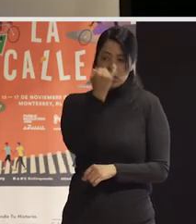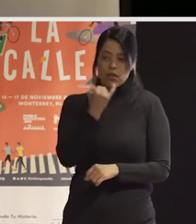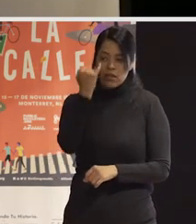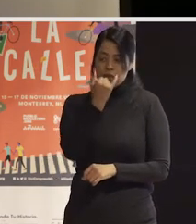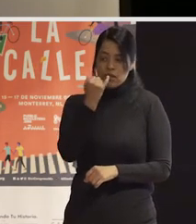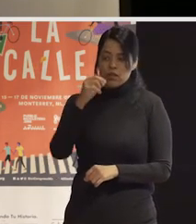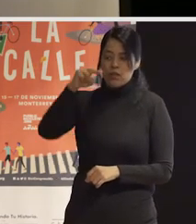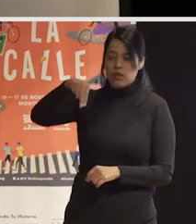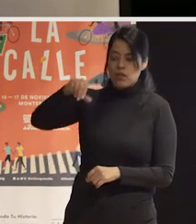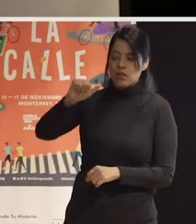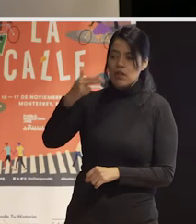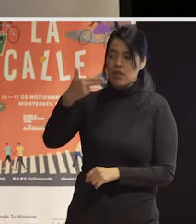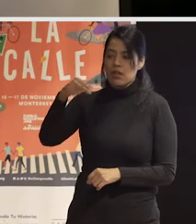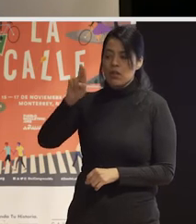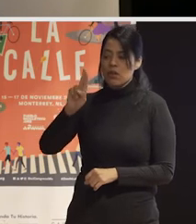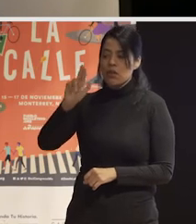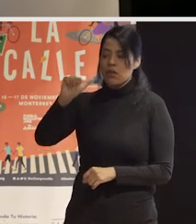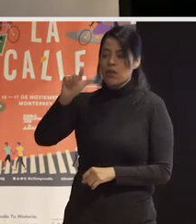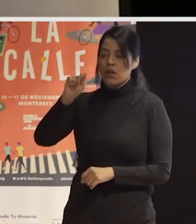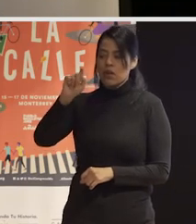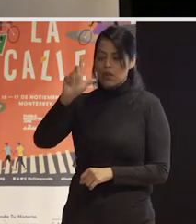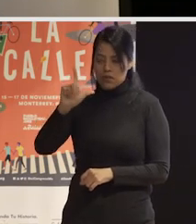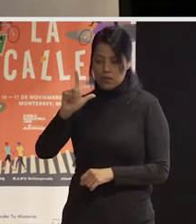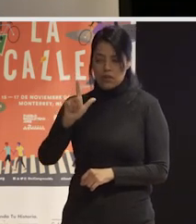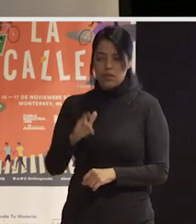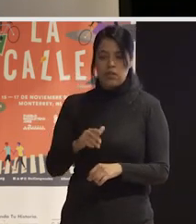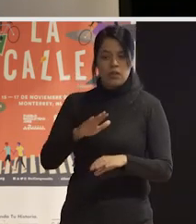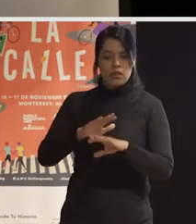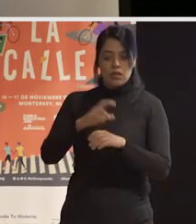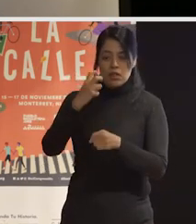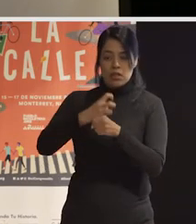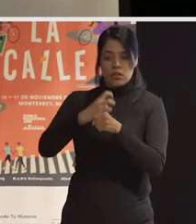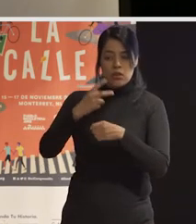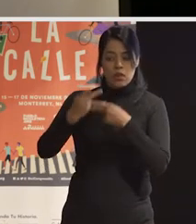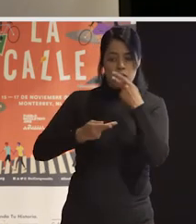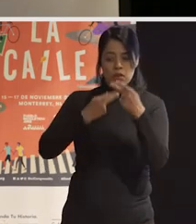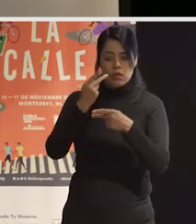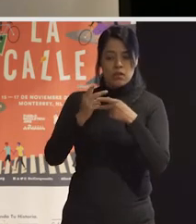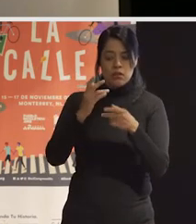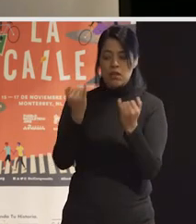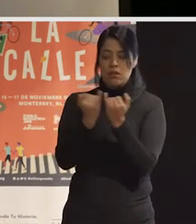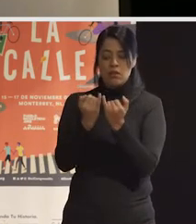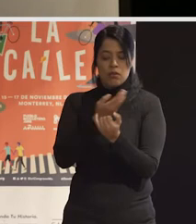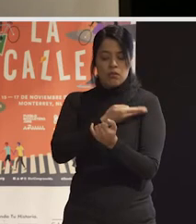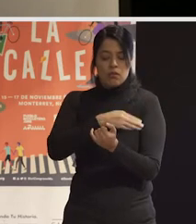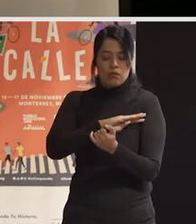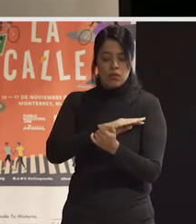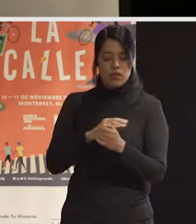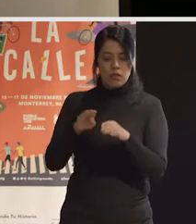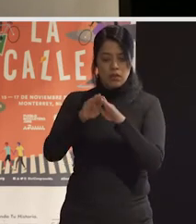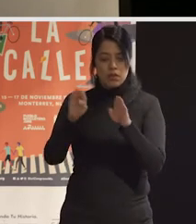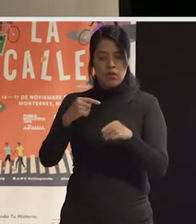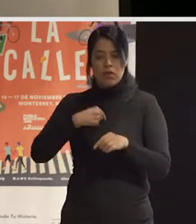es la segunda lengua más hablada en méxico después del español el otro dato importante que quiero compartir con ustedes es que tengo